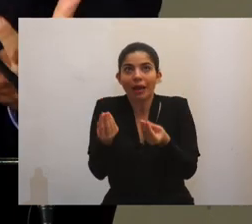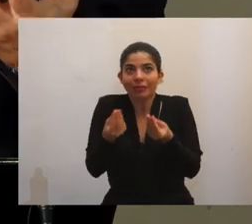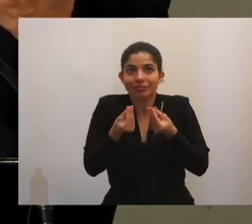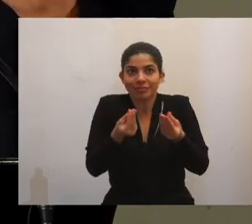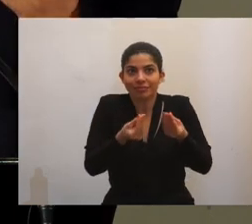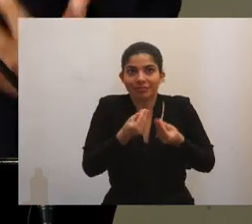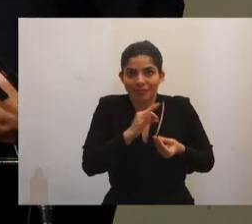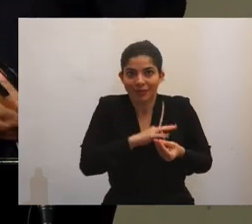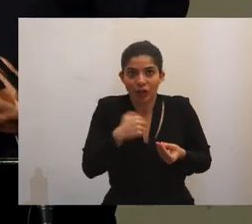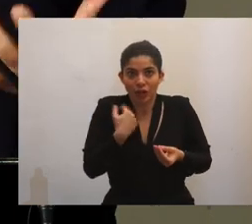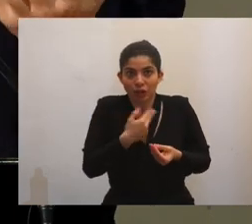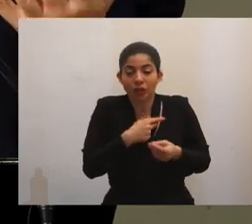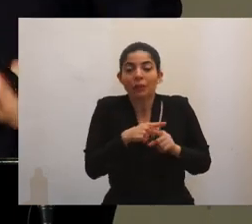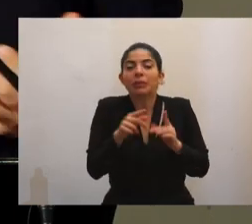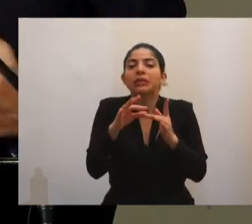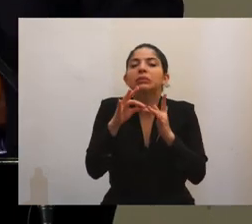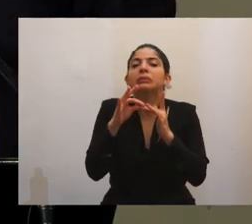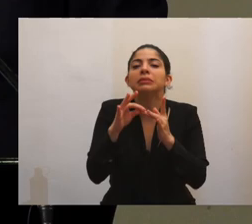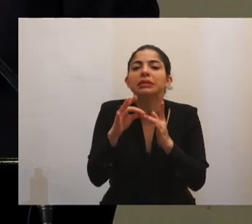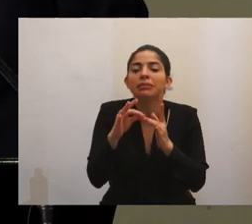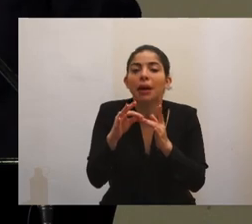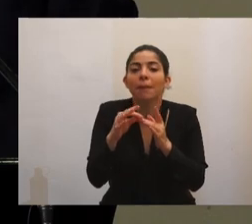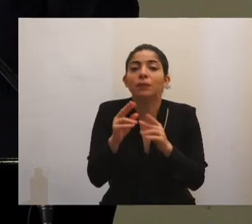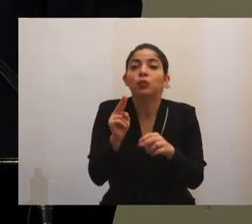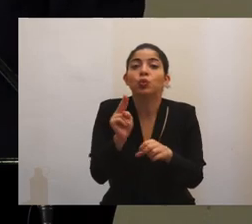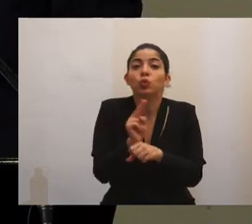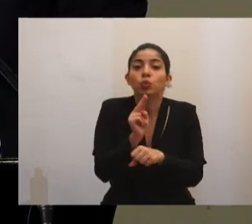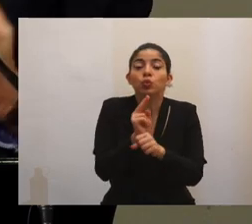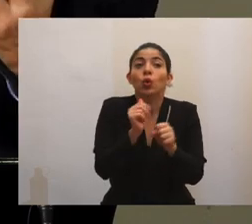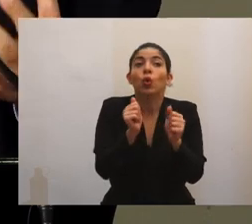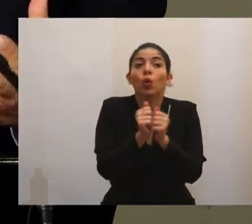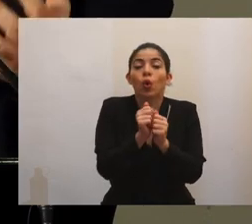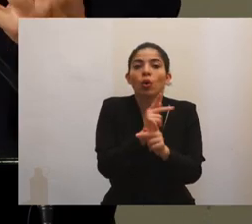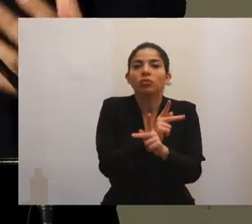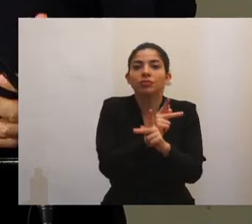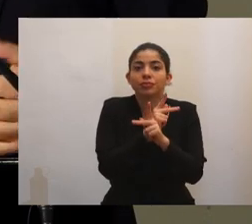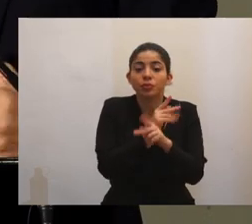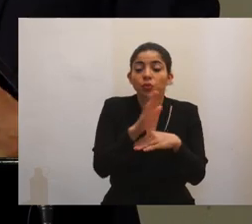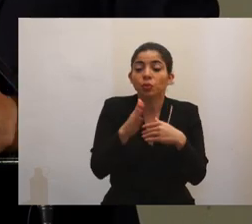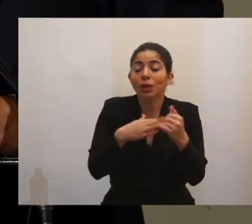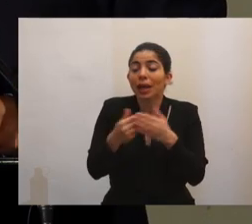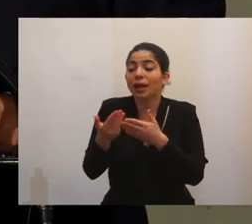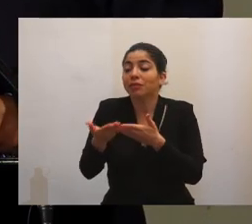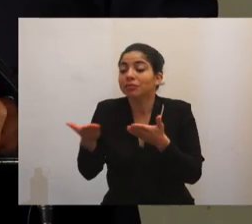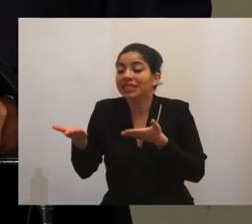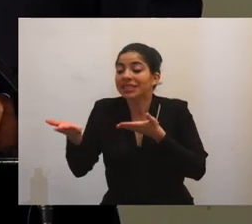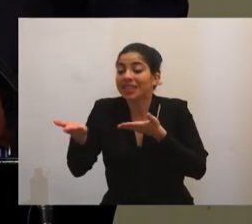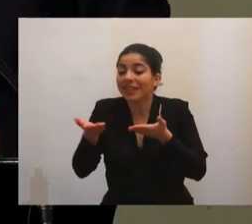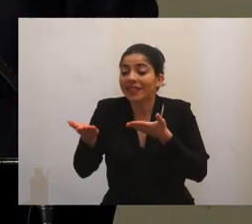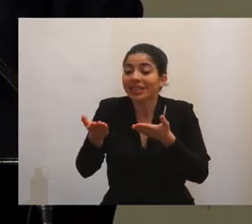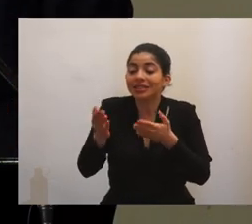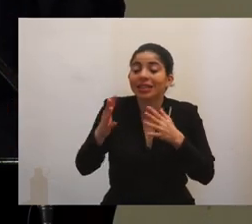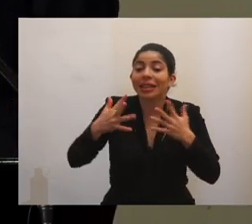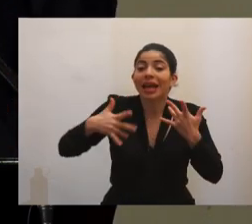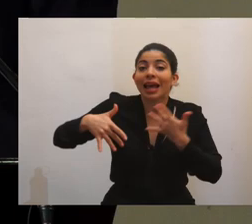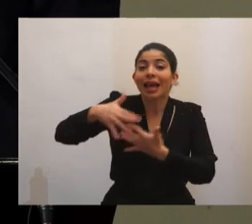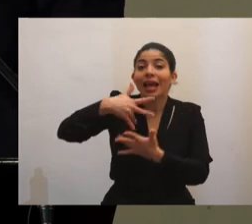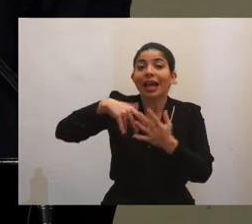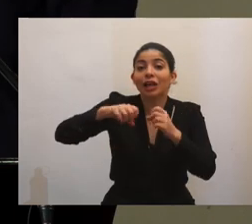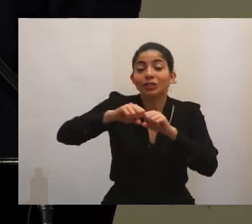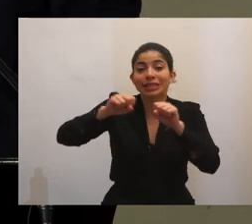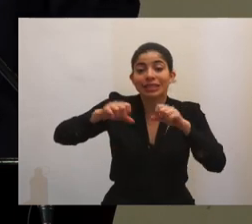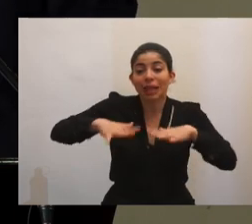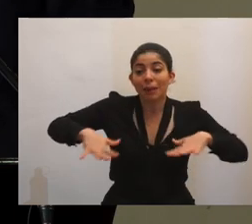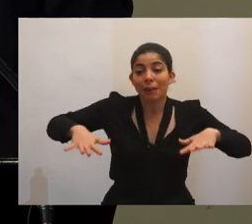sino especialmente en usar sosteniblemente todos los bienes y servicios ecosistémicos que ese patrimonio natural